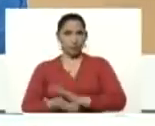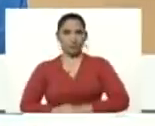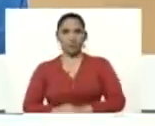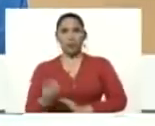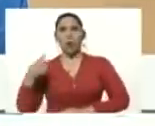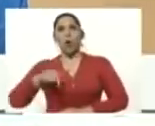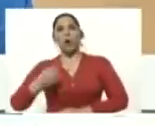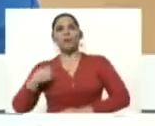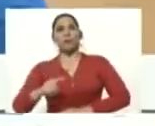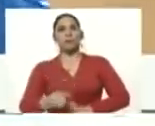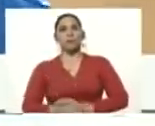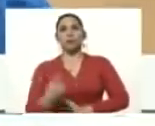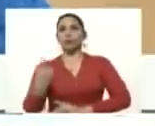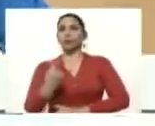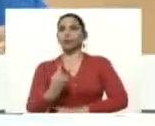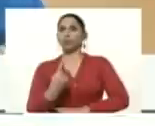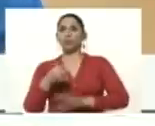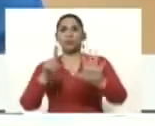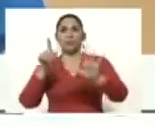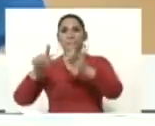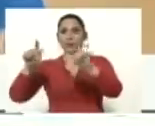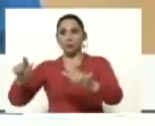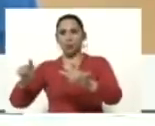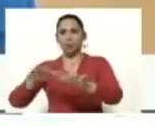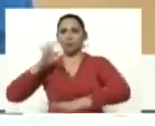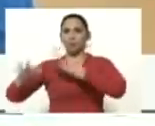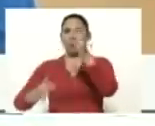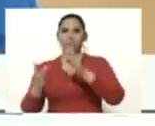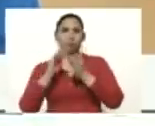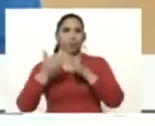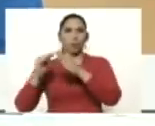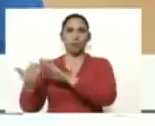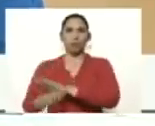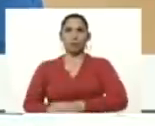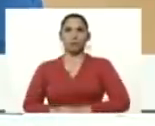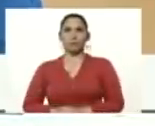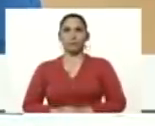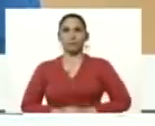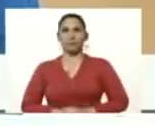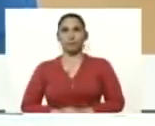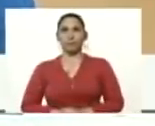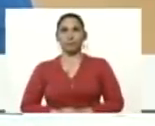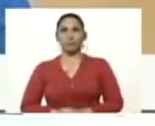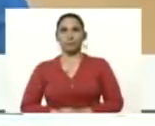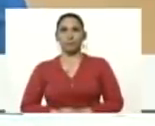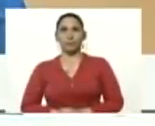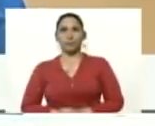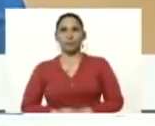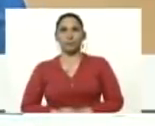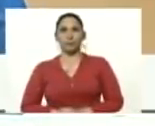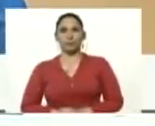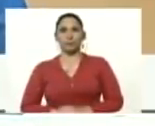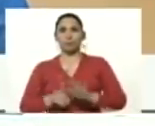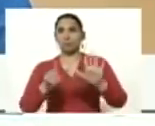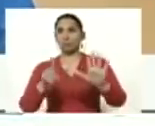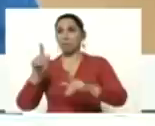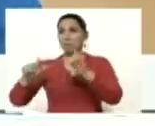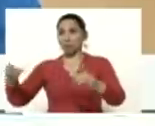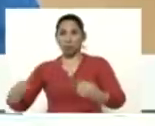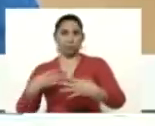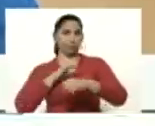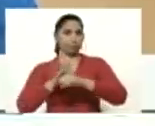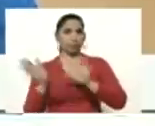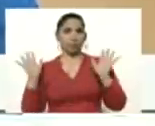Hoy tenemos solamente 6 casos de transmisión comunitaria. 6 casos.